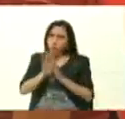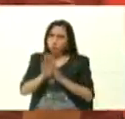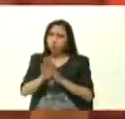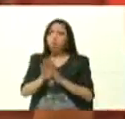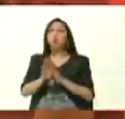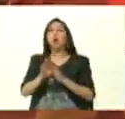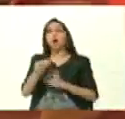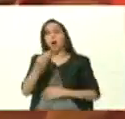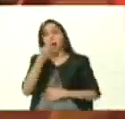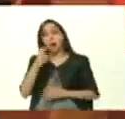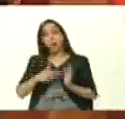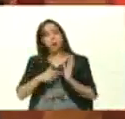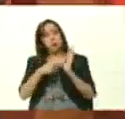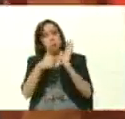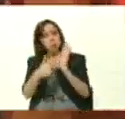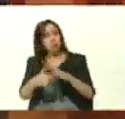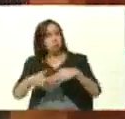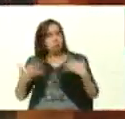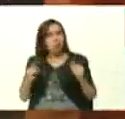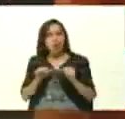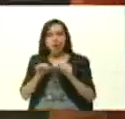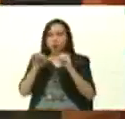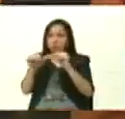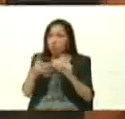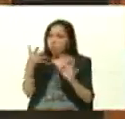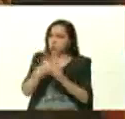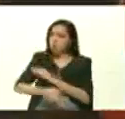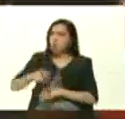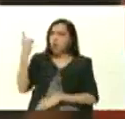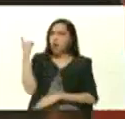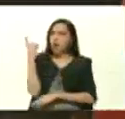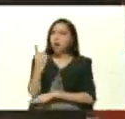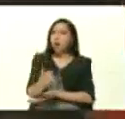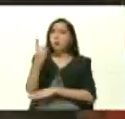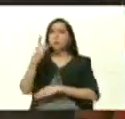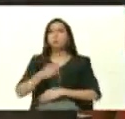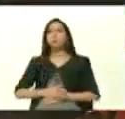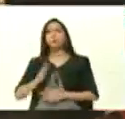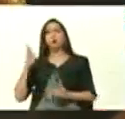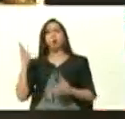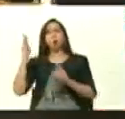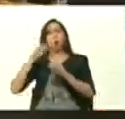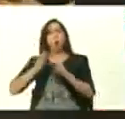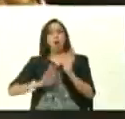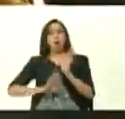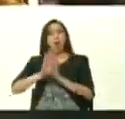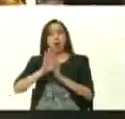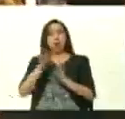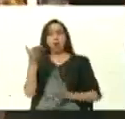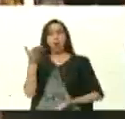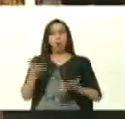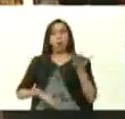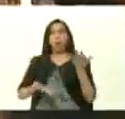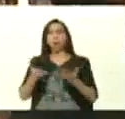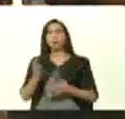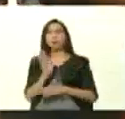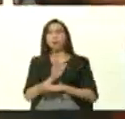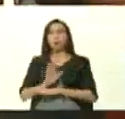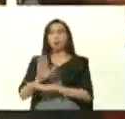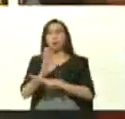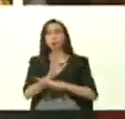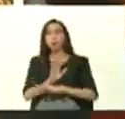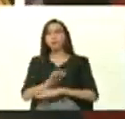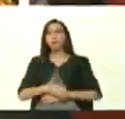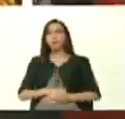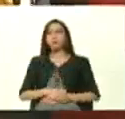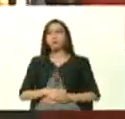que pueda demostrar cómo avanzamos en el cumplimiento de los objetivos de desarrollo sostenible, vicepresidenta. Ah, yo estoy viendo aquí